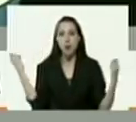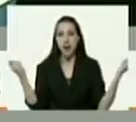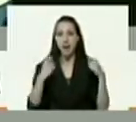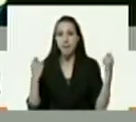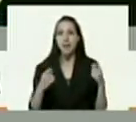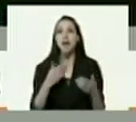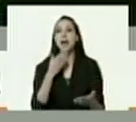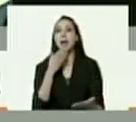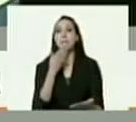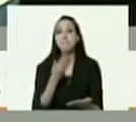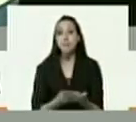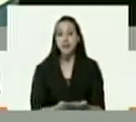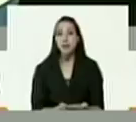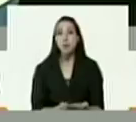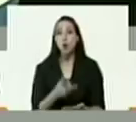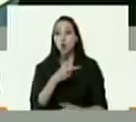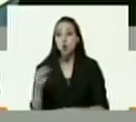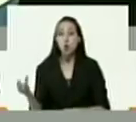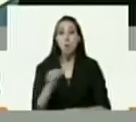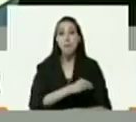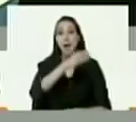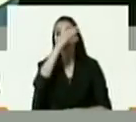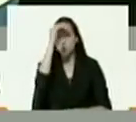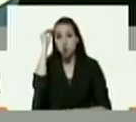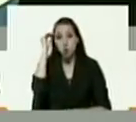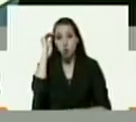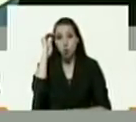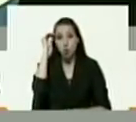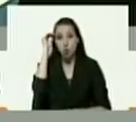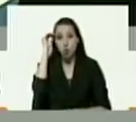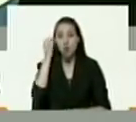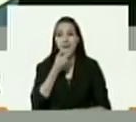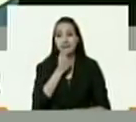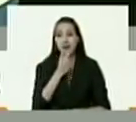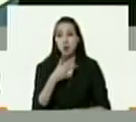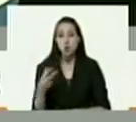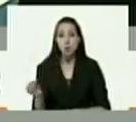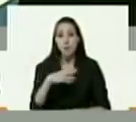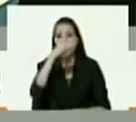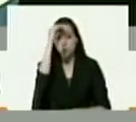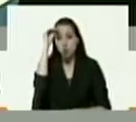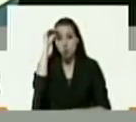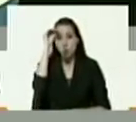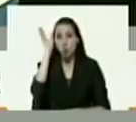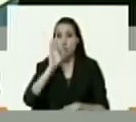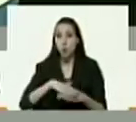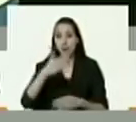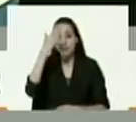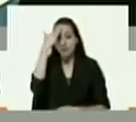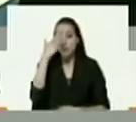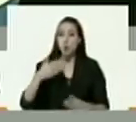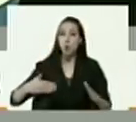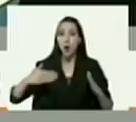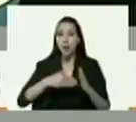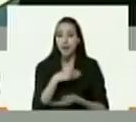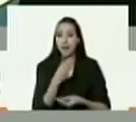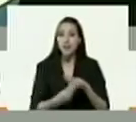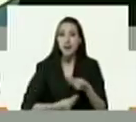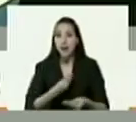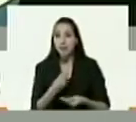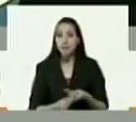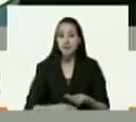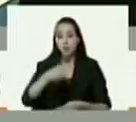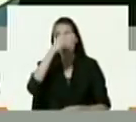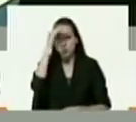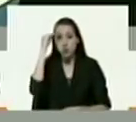pedimos no más Trump, no more Trump, porque ya consideramos que los ataques, el daño que le ha hecho